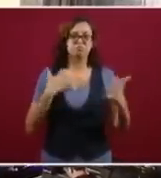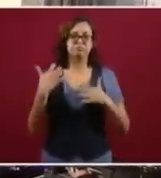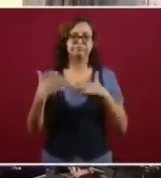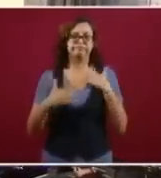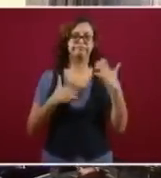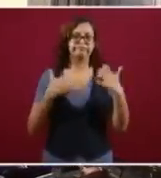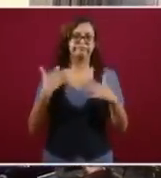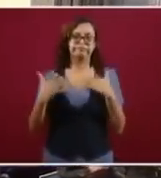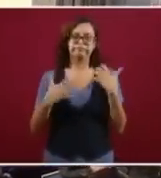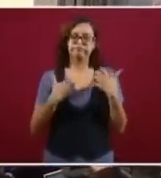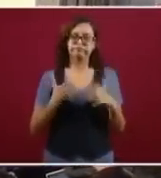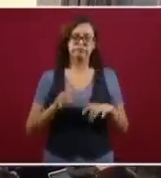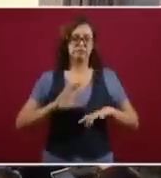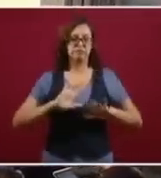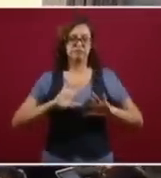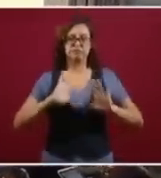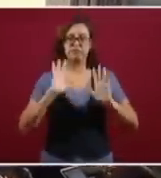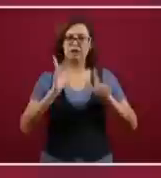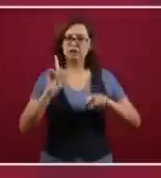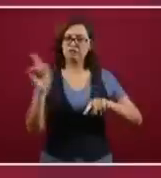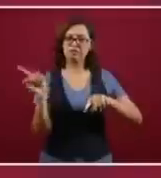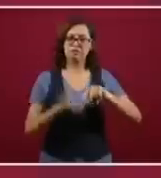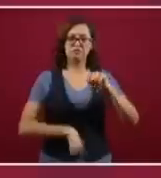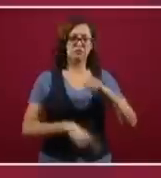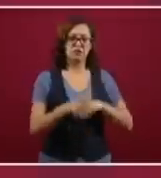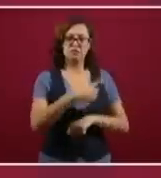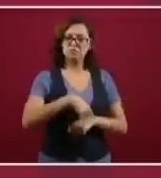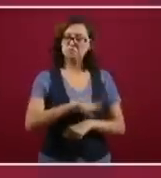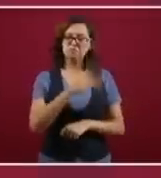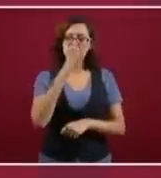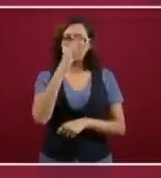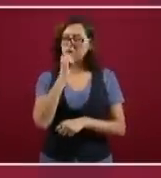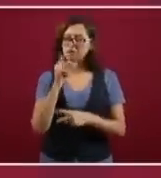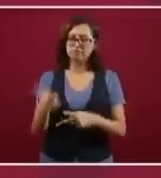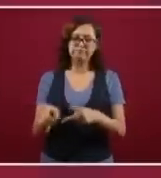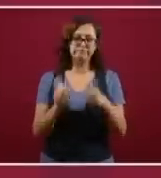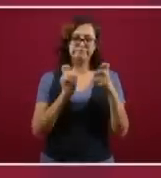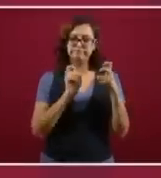se acabó el bandidaje oficial.